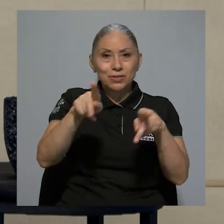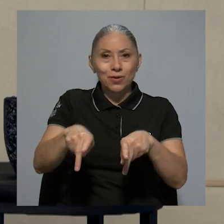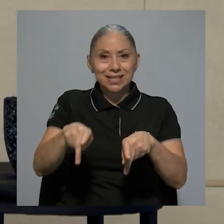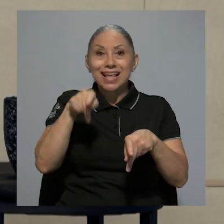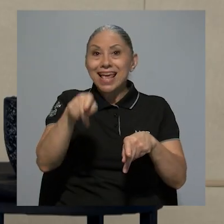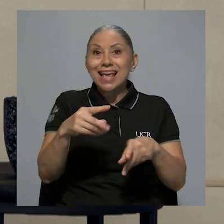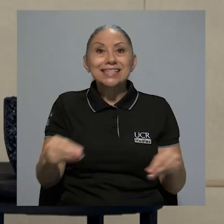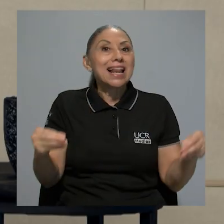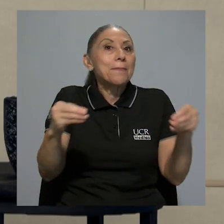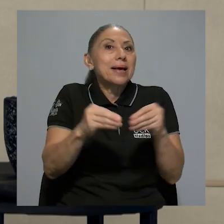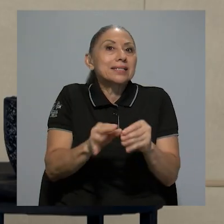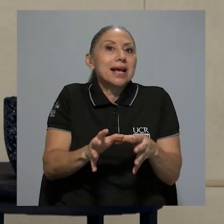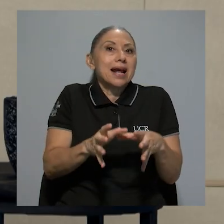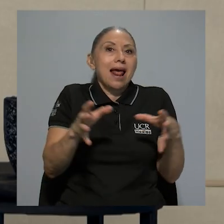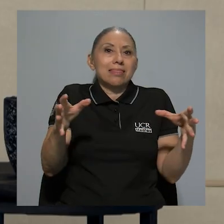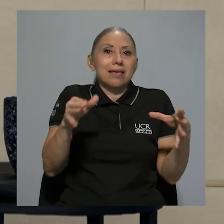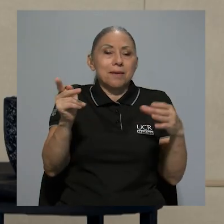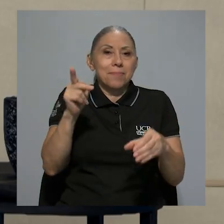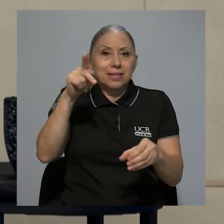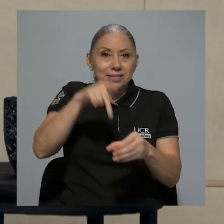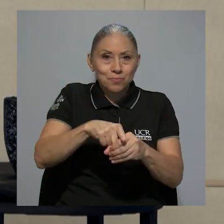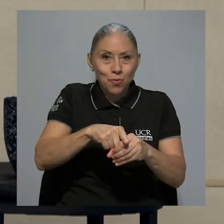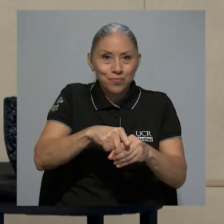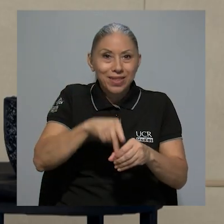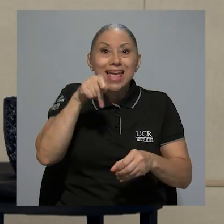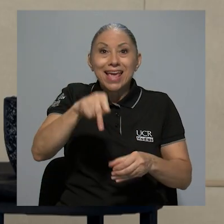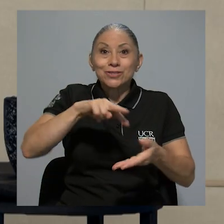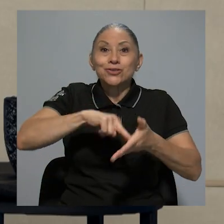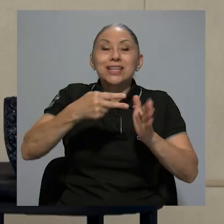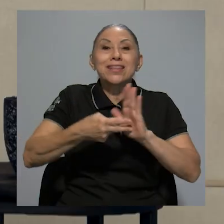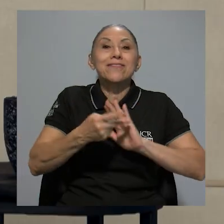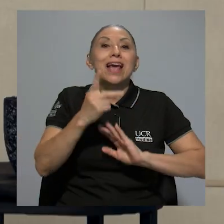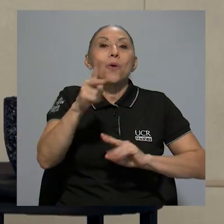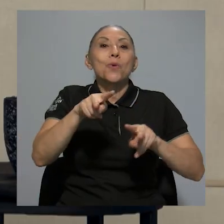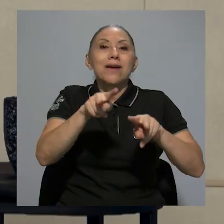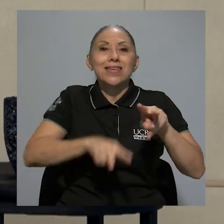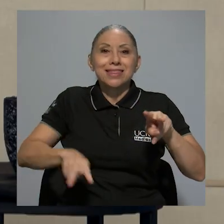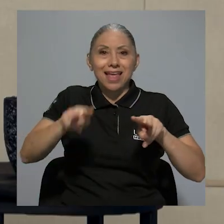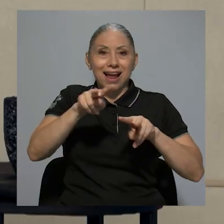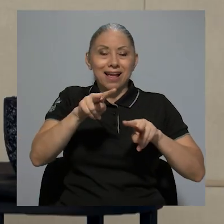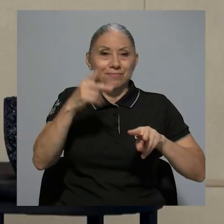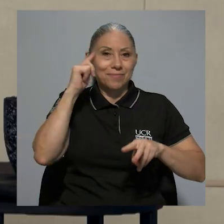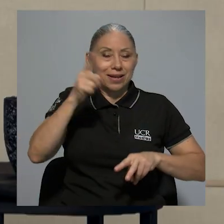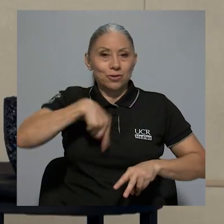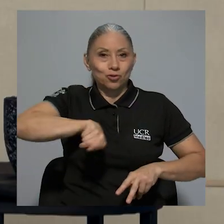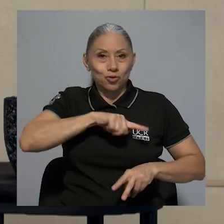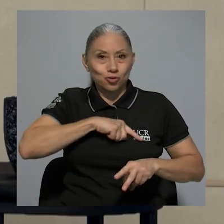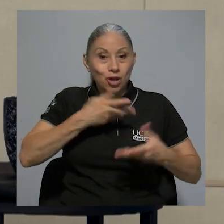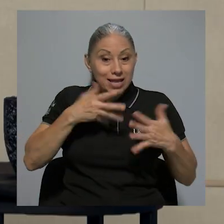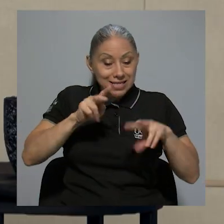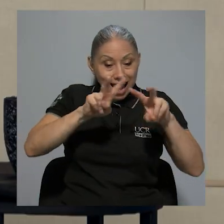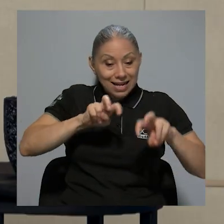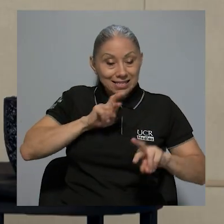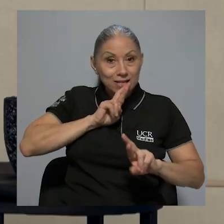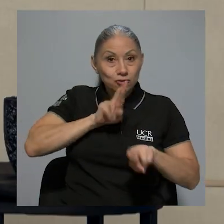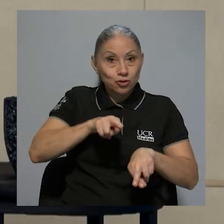muestra más grande que participó en el estudio, lo cual nos da una ventaja también, porque a la hora de analizar los resultados ya estamos viendo que por ser la muestra más grande